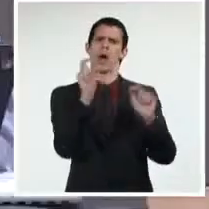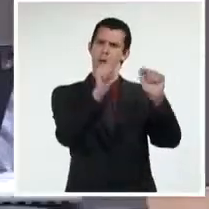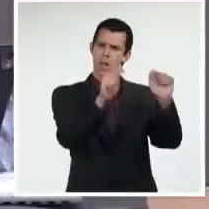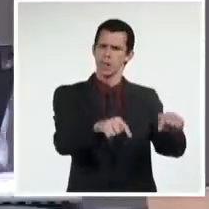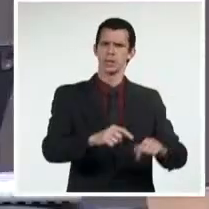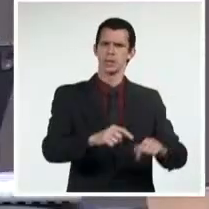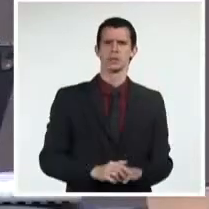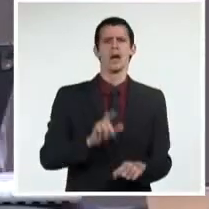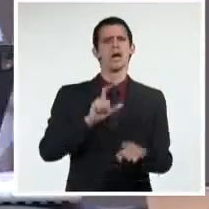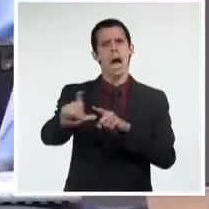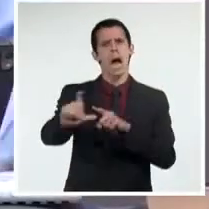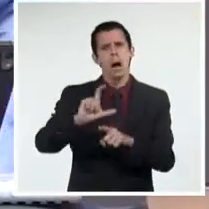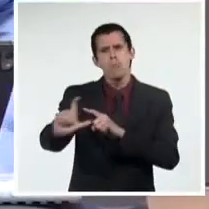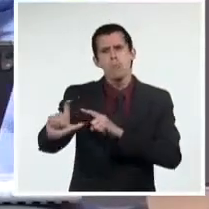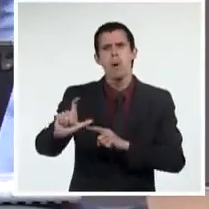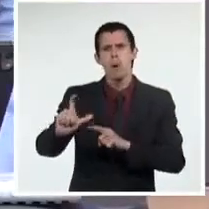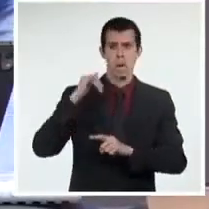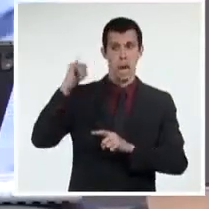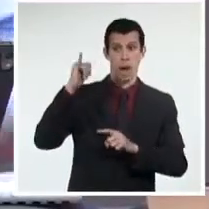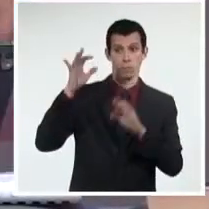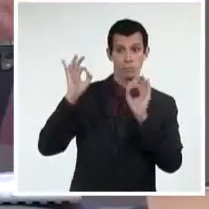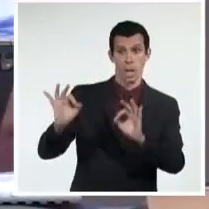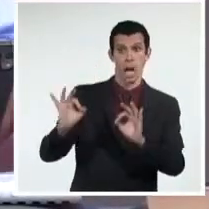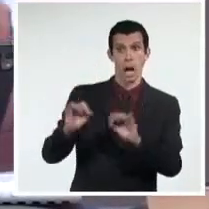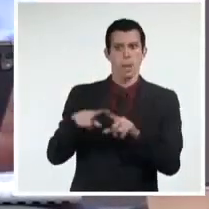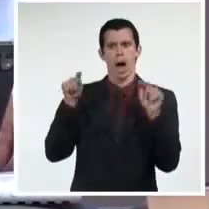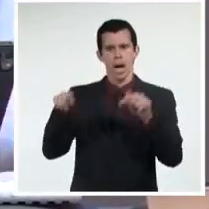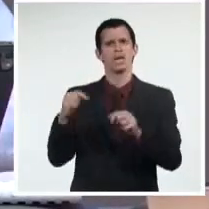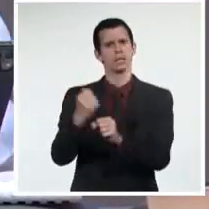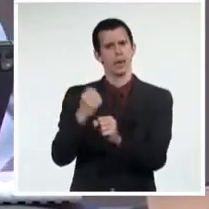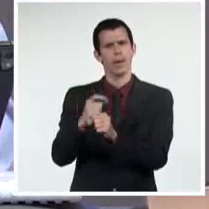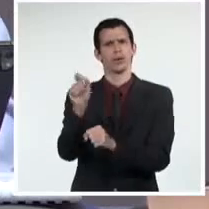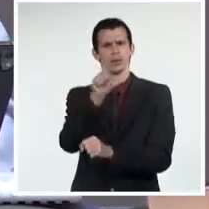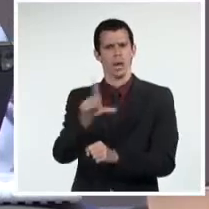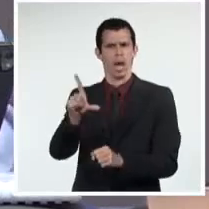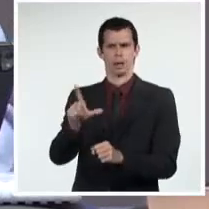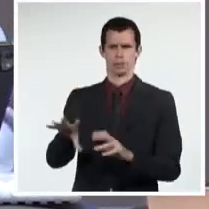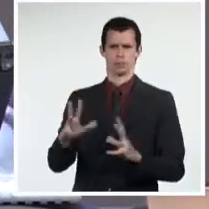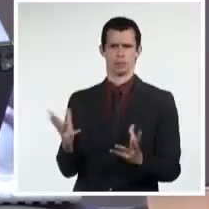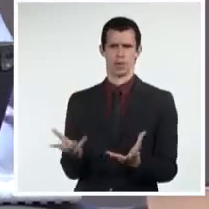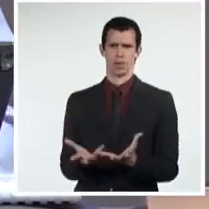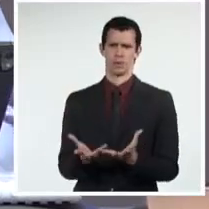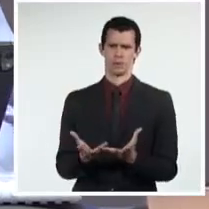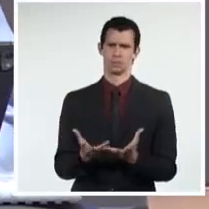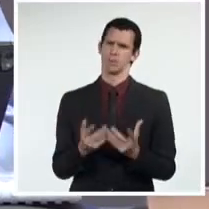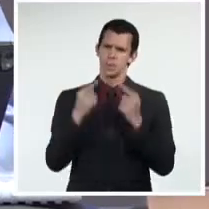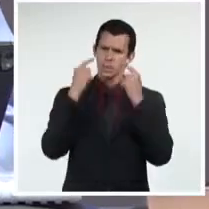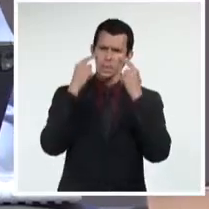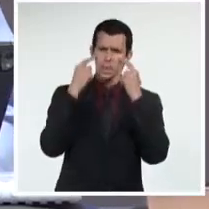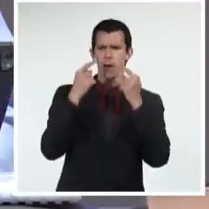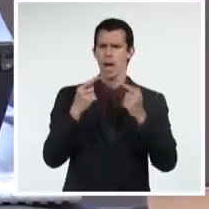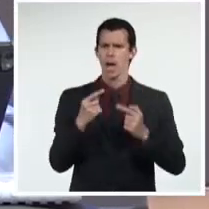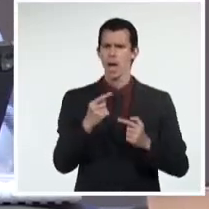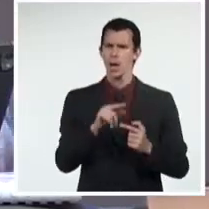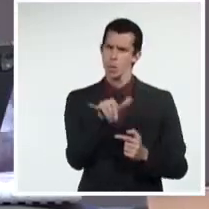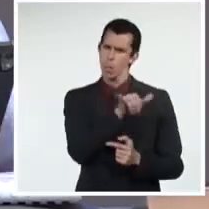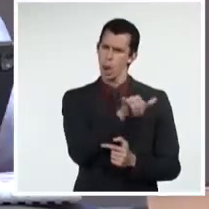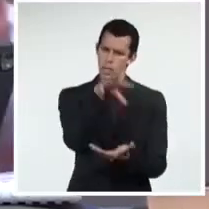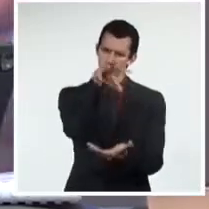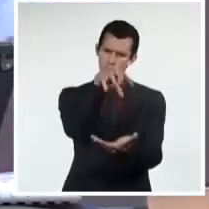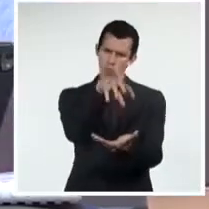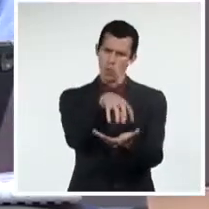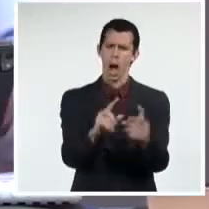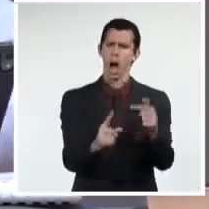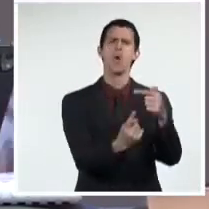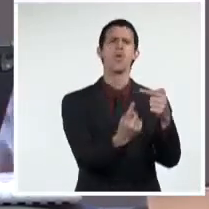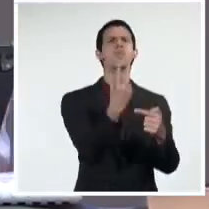tenemos trabajadores sociales. Entonces lo que vamos a revisar en qué estado está en cada comunidad, estas cosas. Y